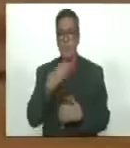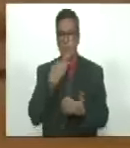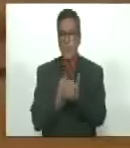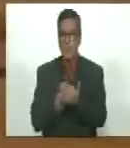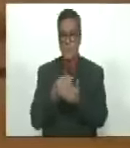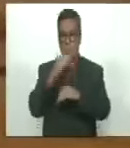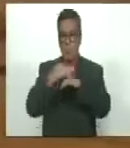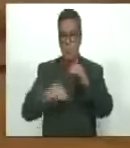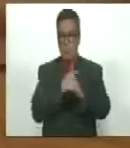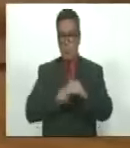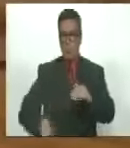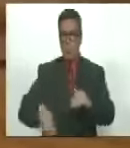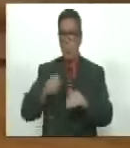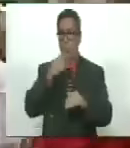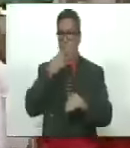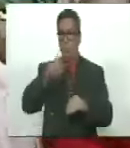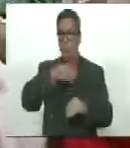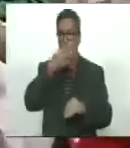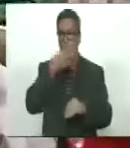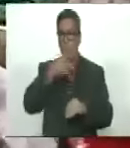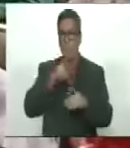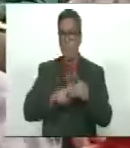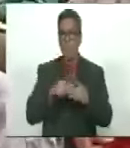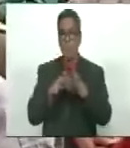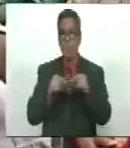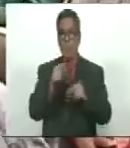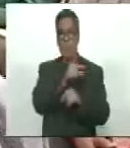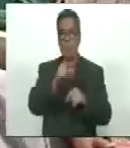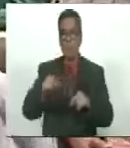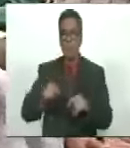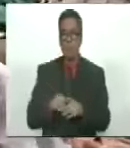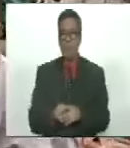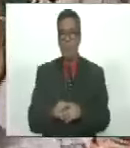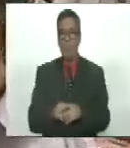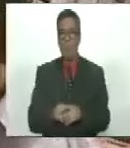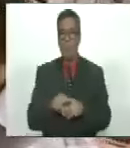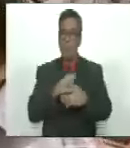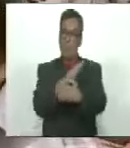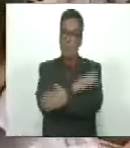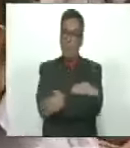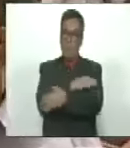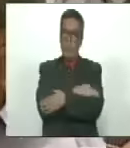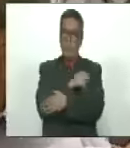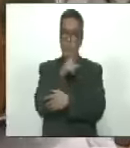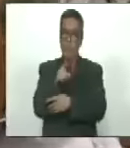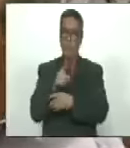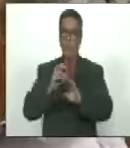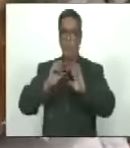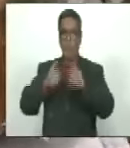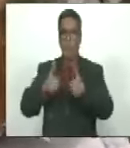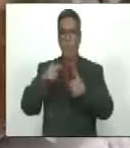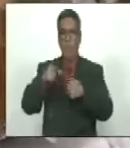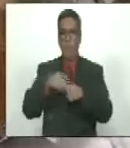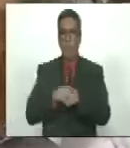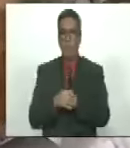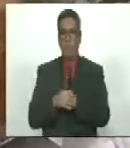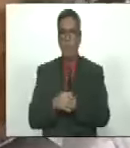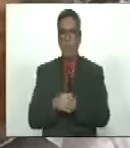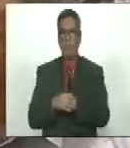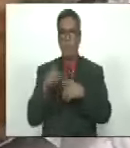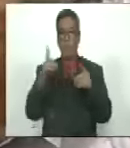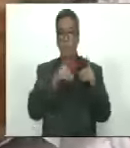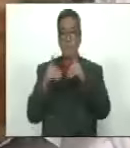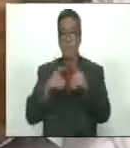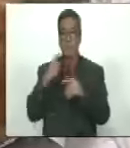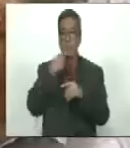Gracias, vicepresidente. Buenas tardes a todos los presentes. Bueno, felicito este inicio de